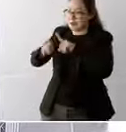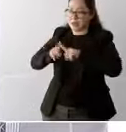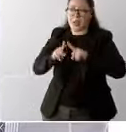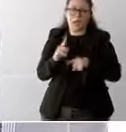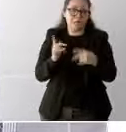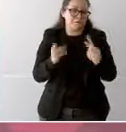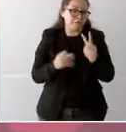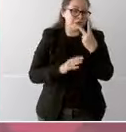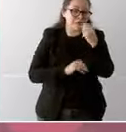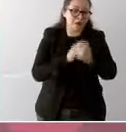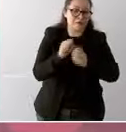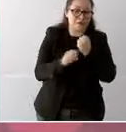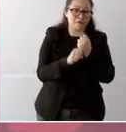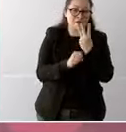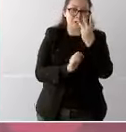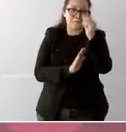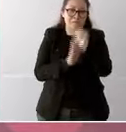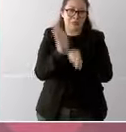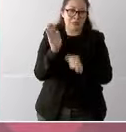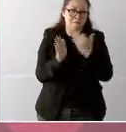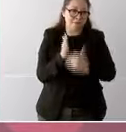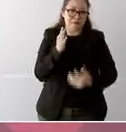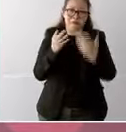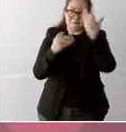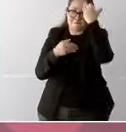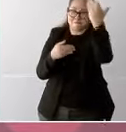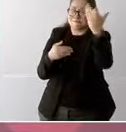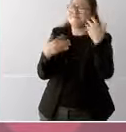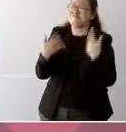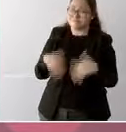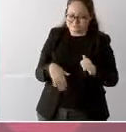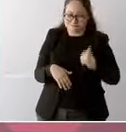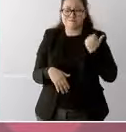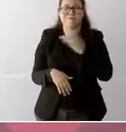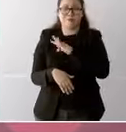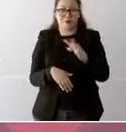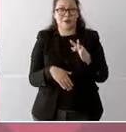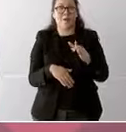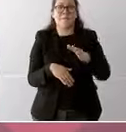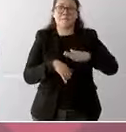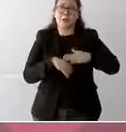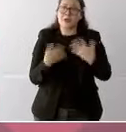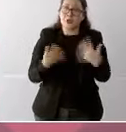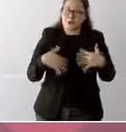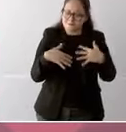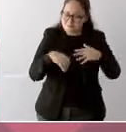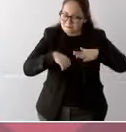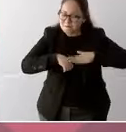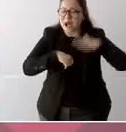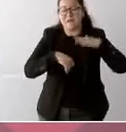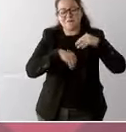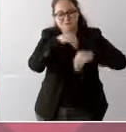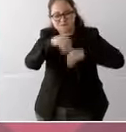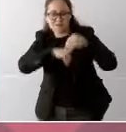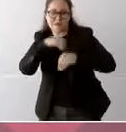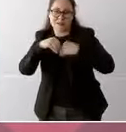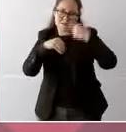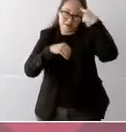2 años, 3 meses, me falta muchísimo tiempo. O sea que vamos a hacer mucho más, pero mucho más por México.